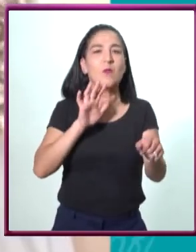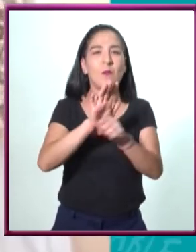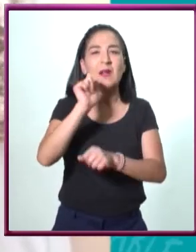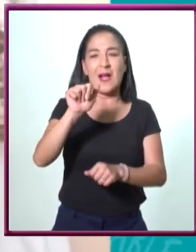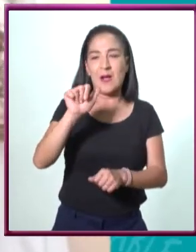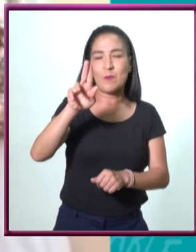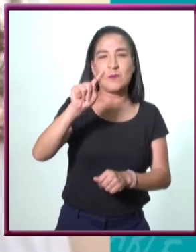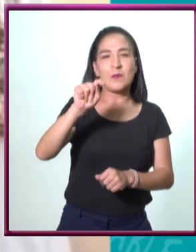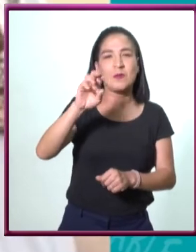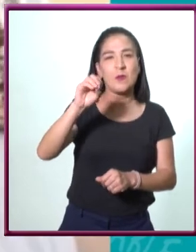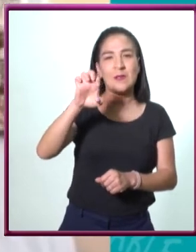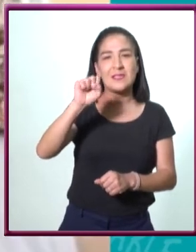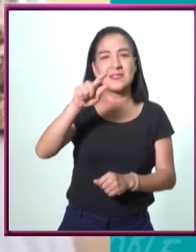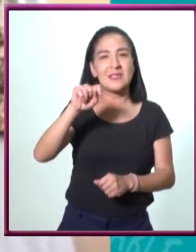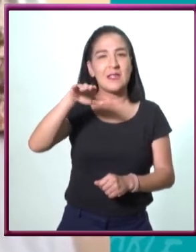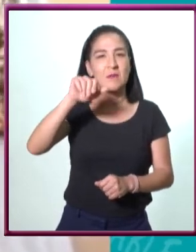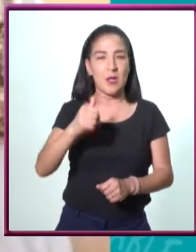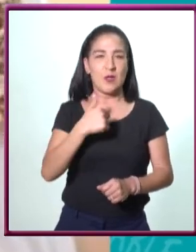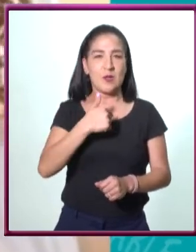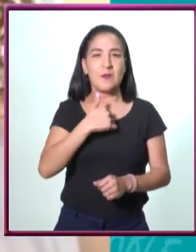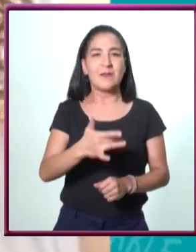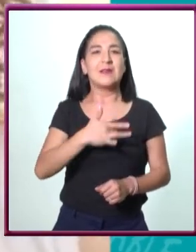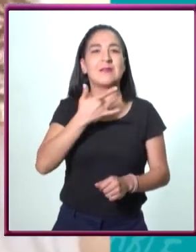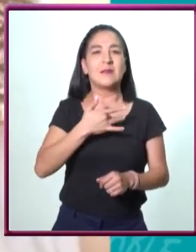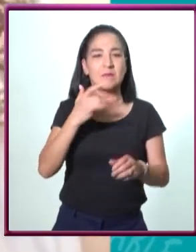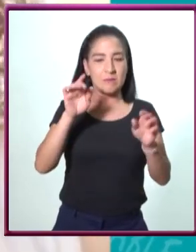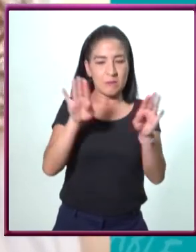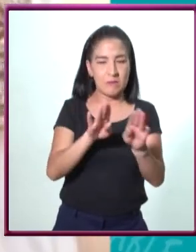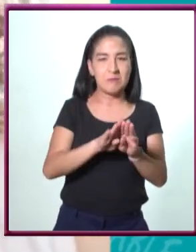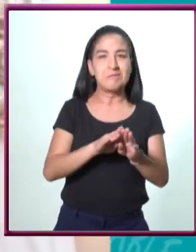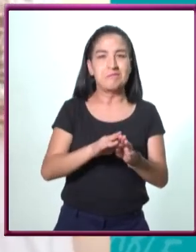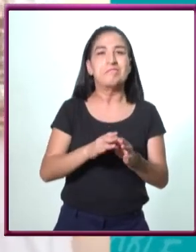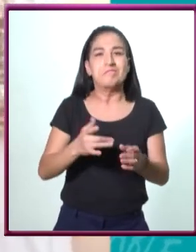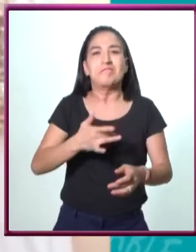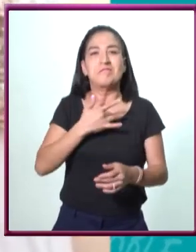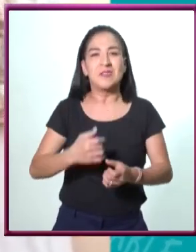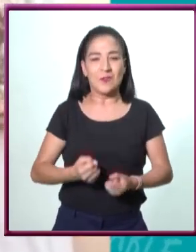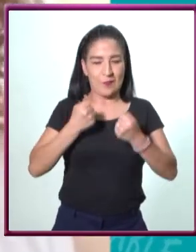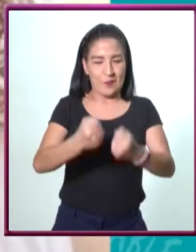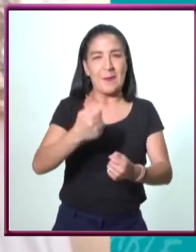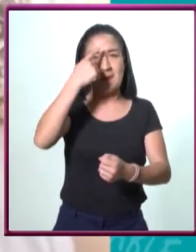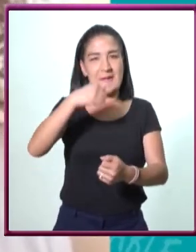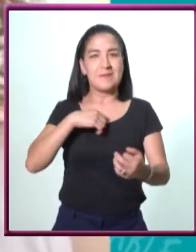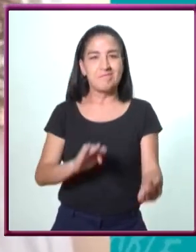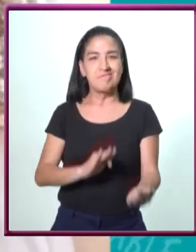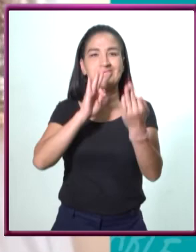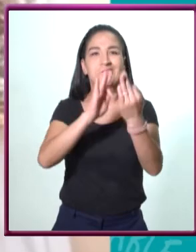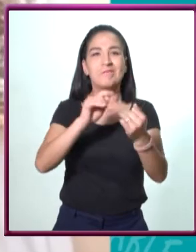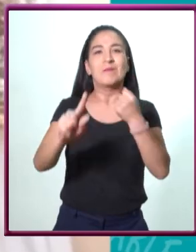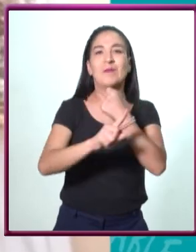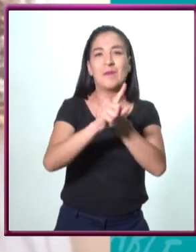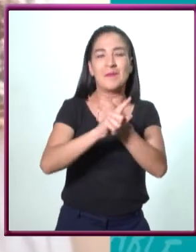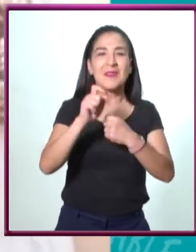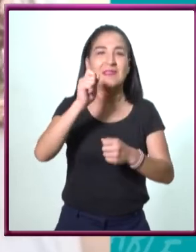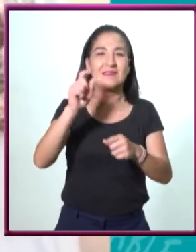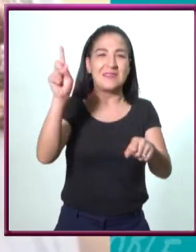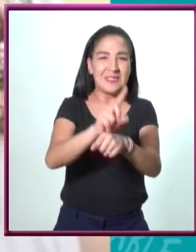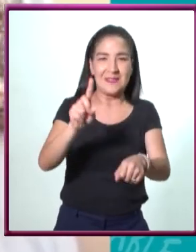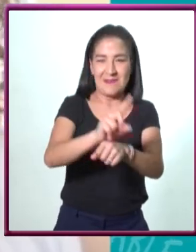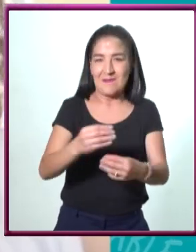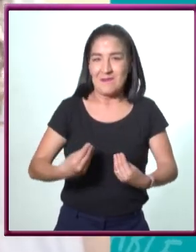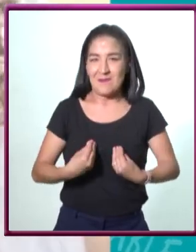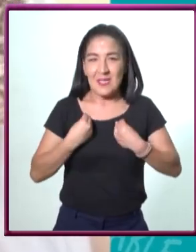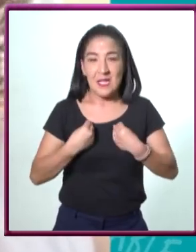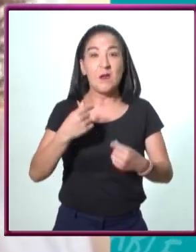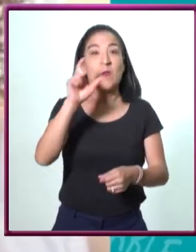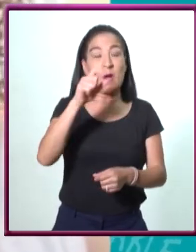mi autoestima es que yo me sepa con las herramientas suficientes para enfrentar las situaciones de la vida. Entonces,